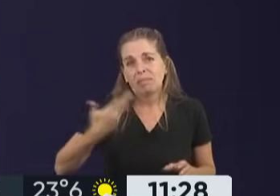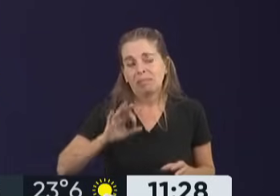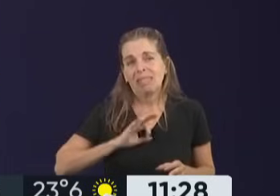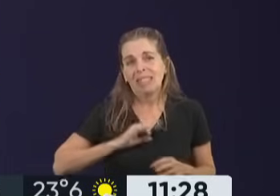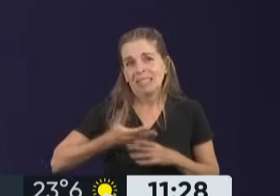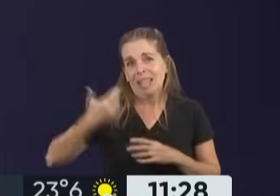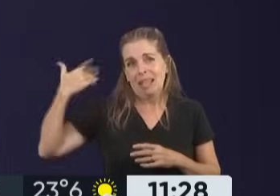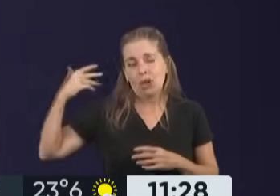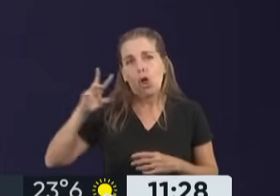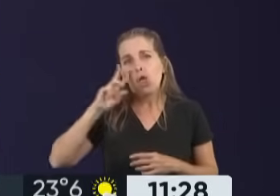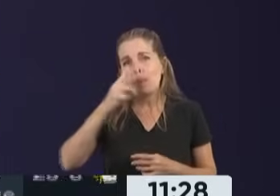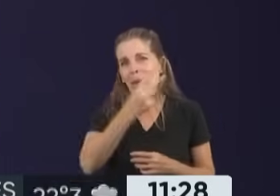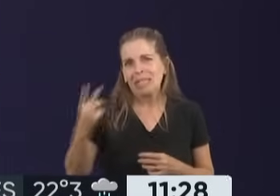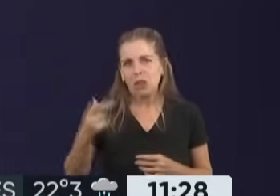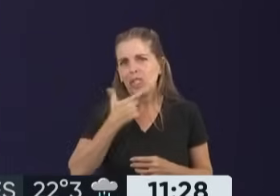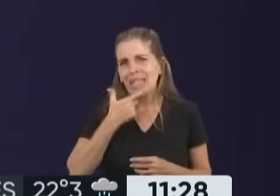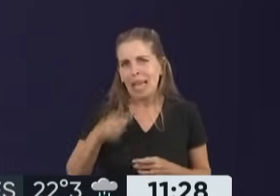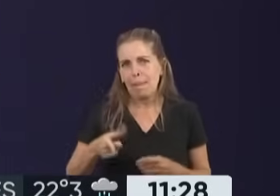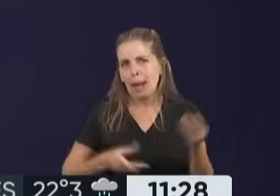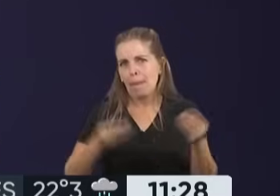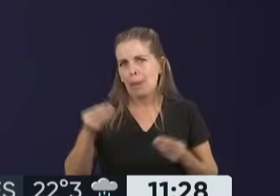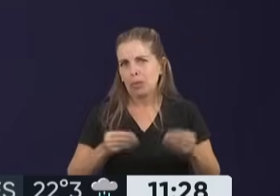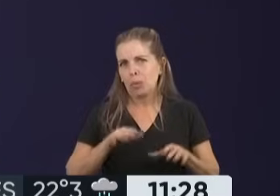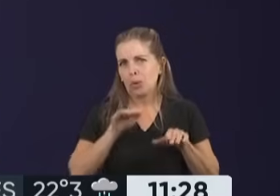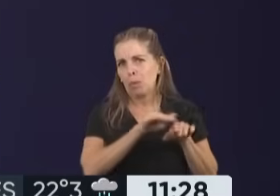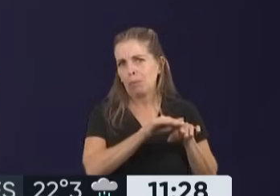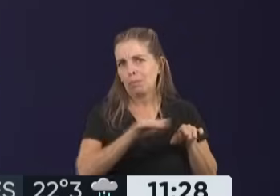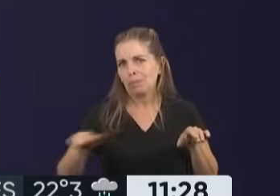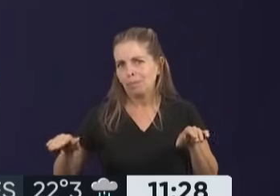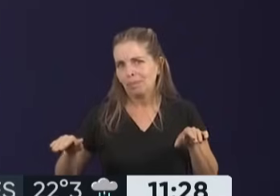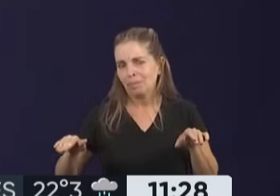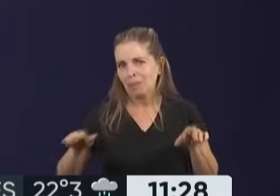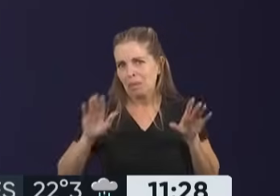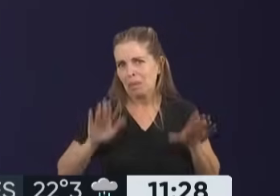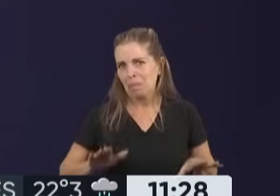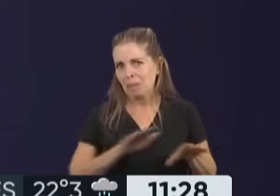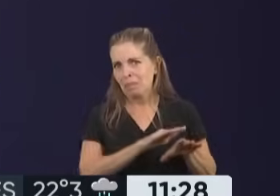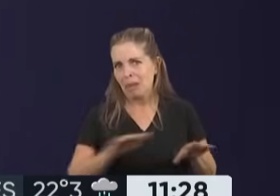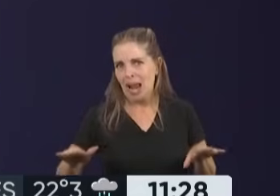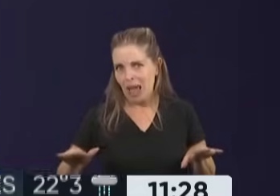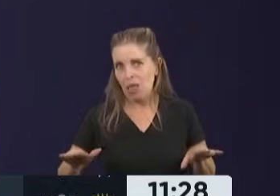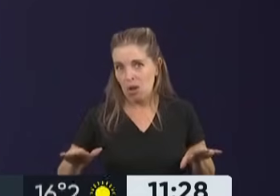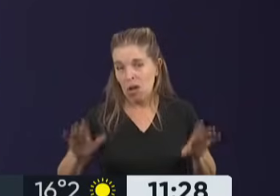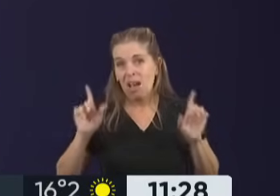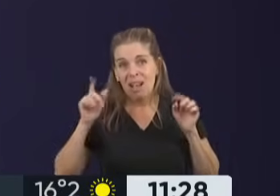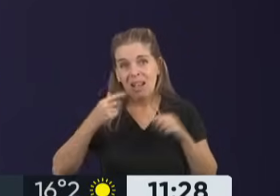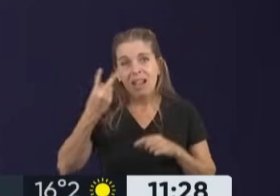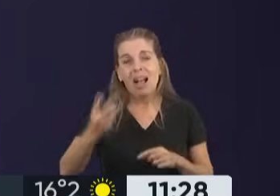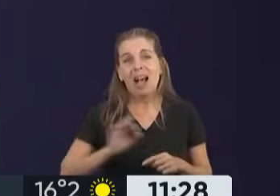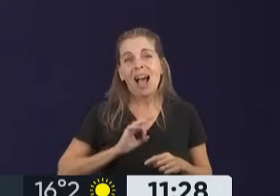los recursos. Bueno, ahí se ve que no había necesidad de parte de los dirigentes de las